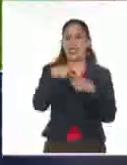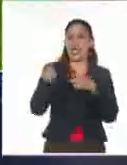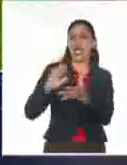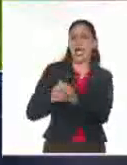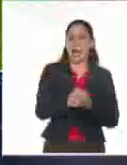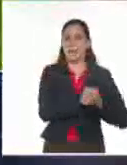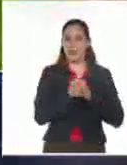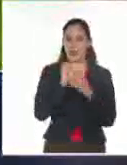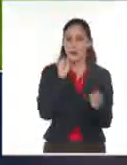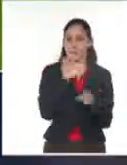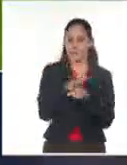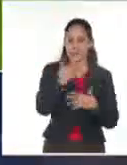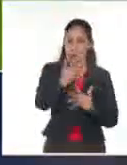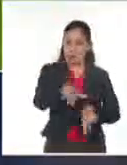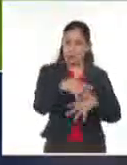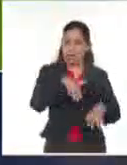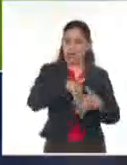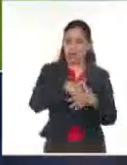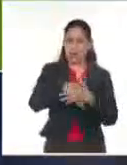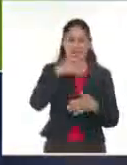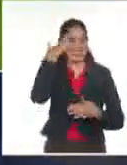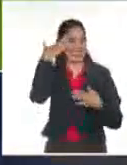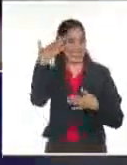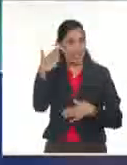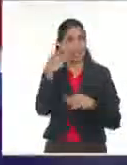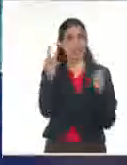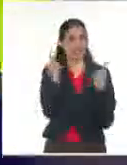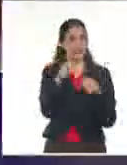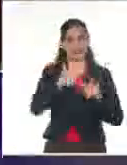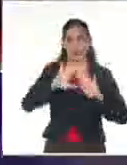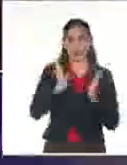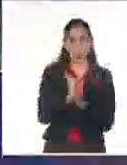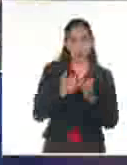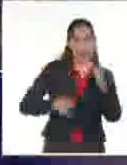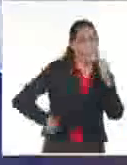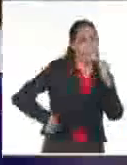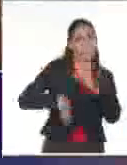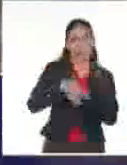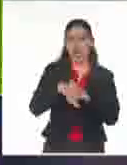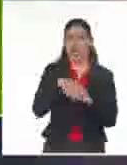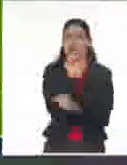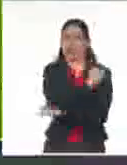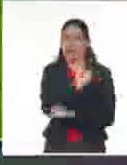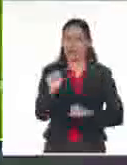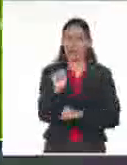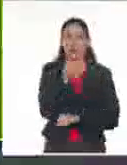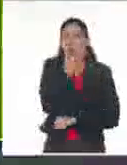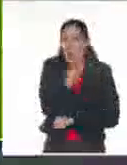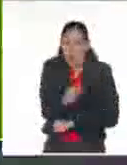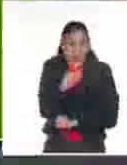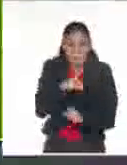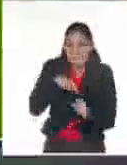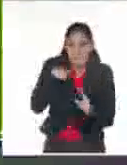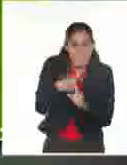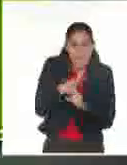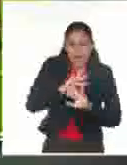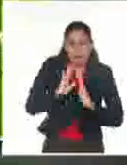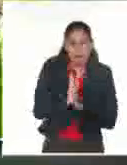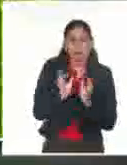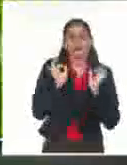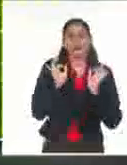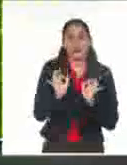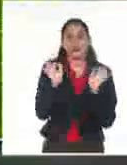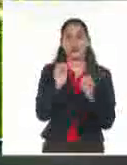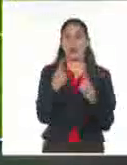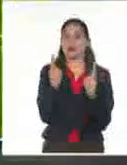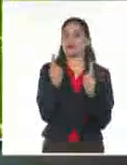a jugar en la calle. Gracias a su talento bate récords de precocidad. El debutante más joven en la Champions y con la Roja. Goleador más joven